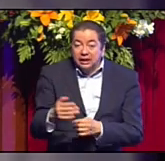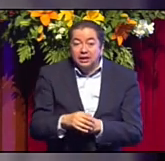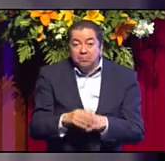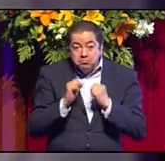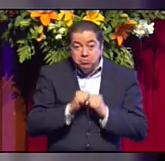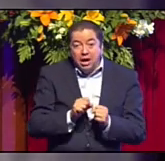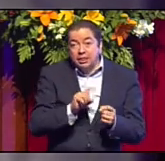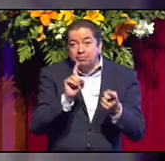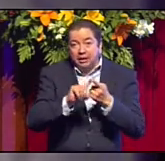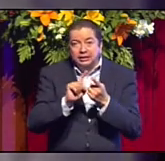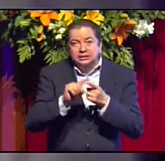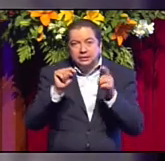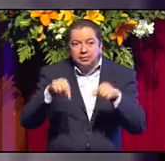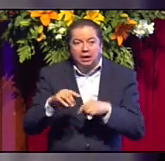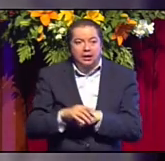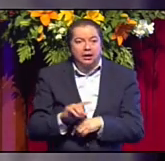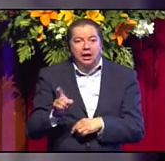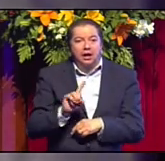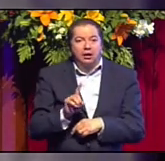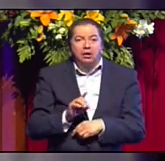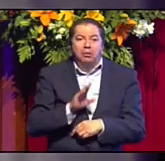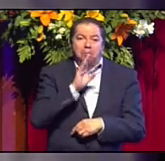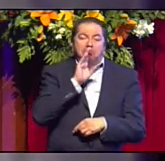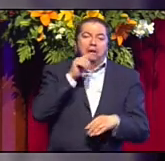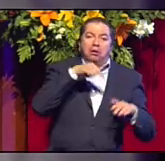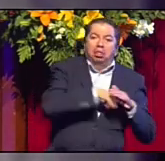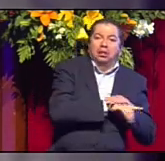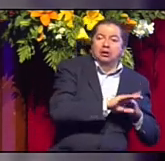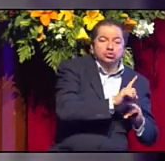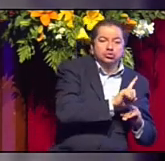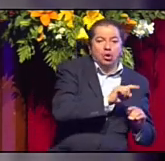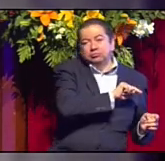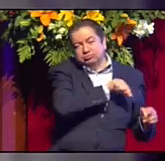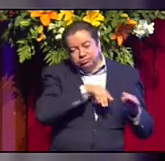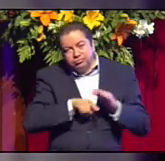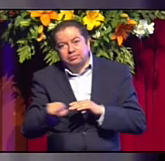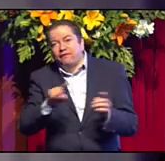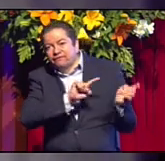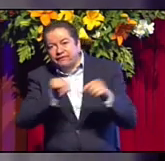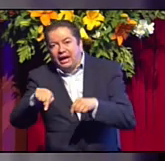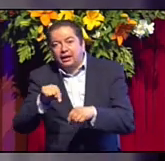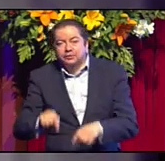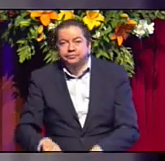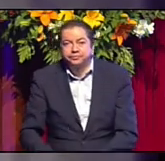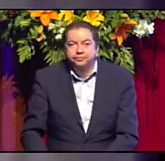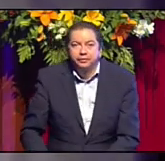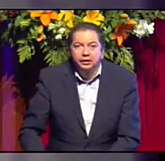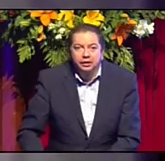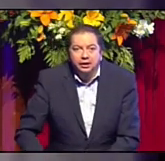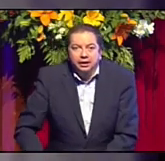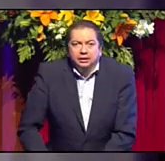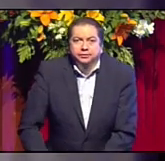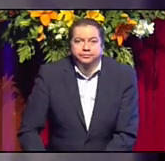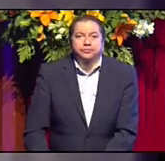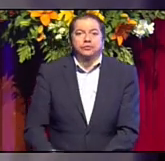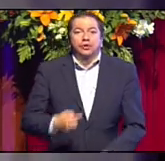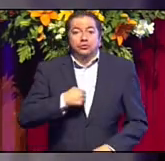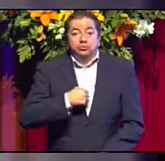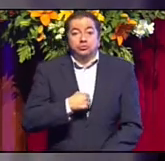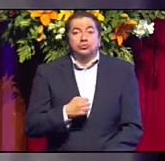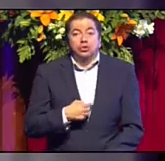tan importante, tan histórico para la comuna de Vicuña. A mí me tocó participar el día de ayer en